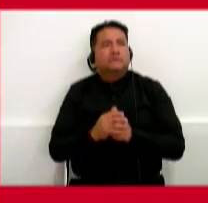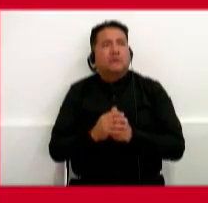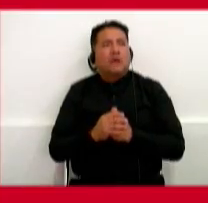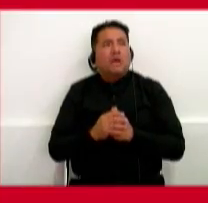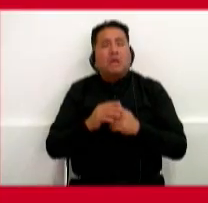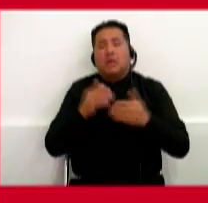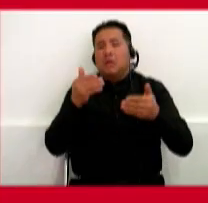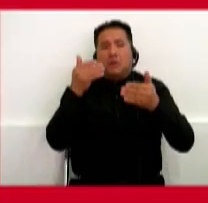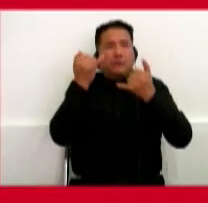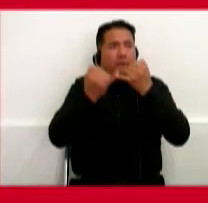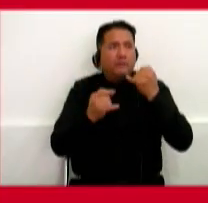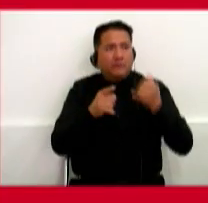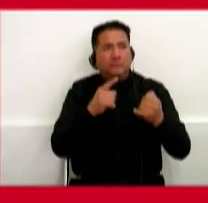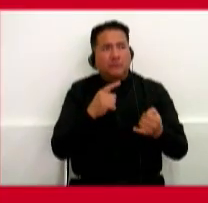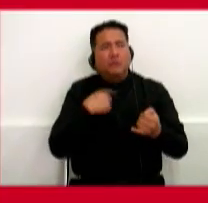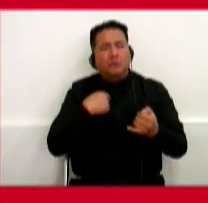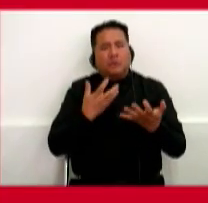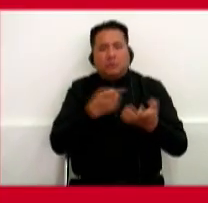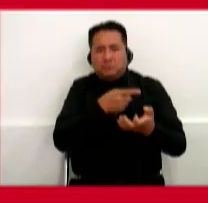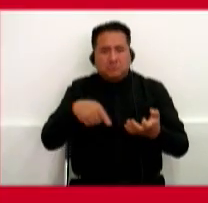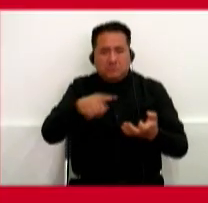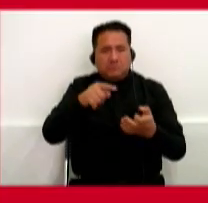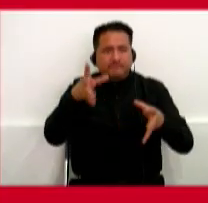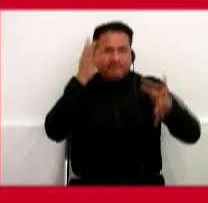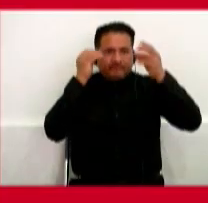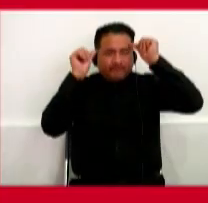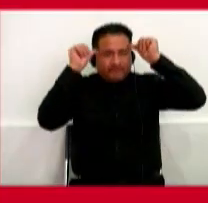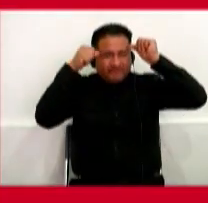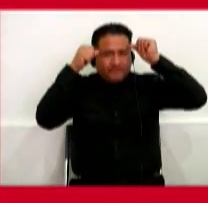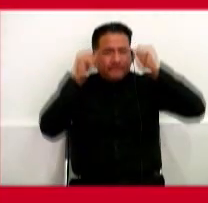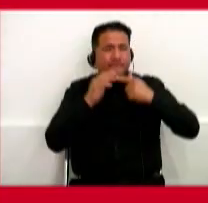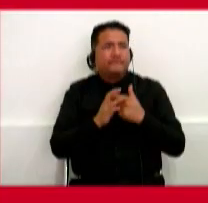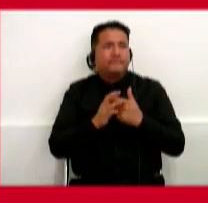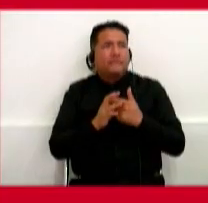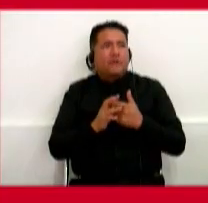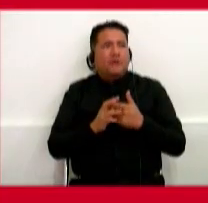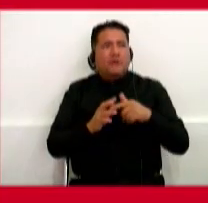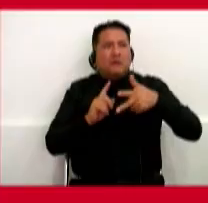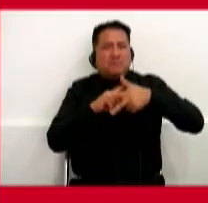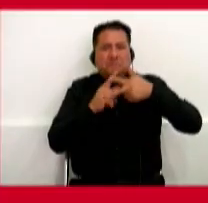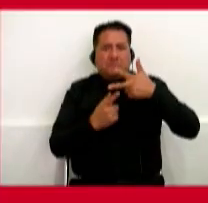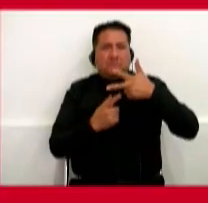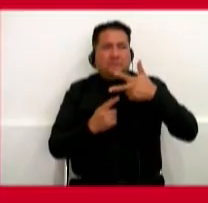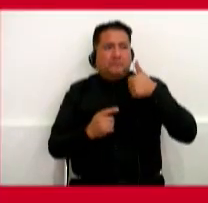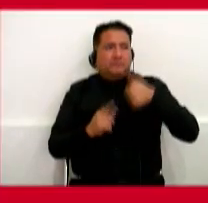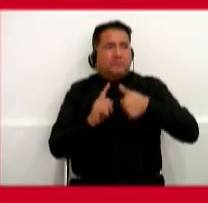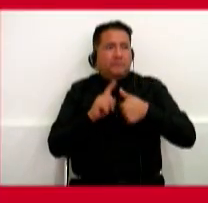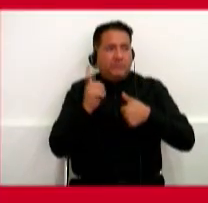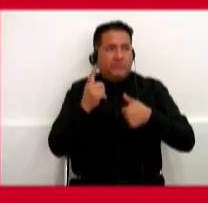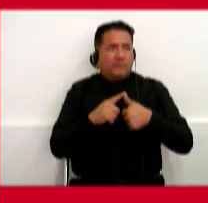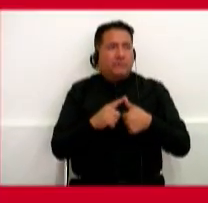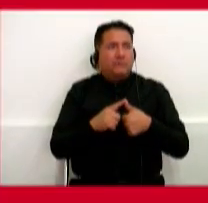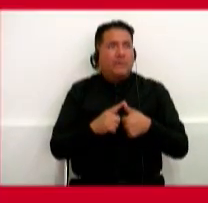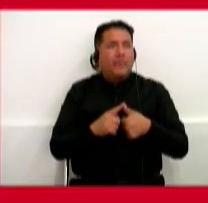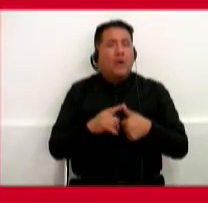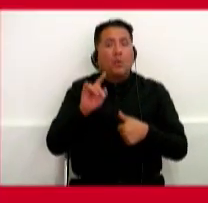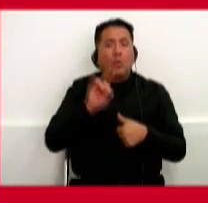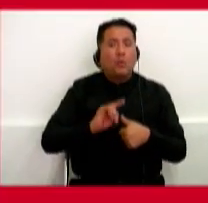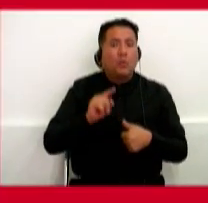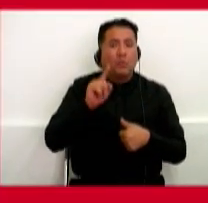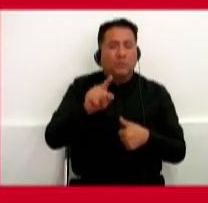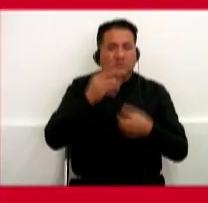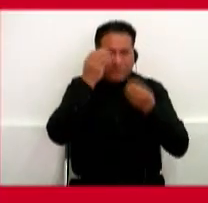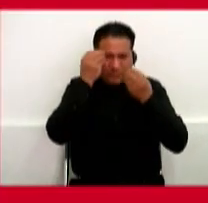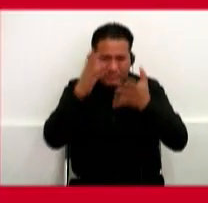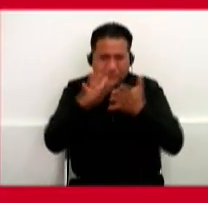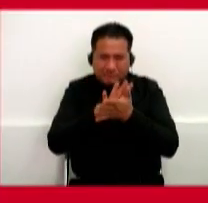Finalmente, con lo que me gustaría que ustedes se lleven de esta exposición son básicamente 3 cosas. Primero, que usando la data georreferenciada de lo